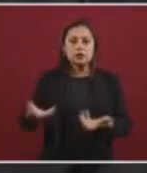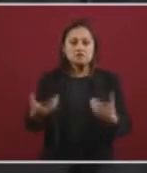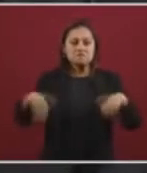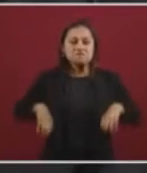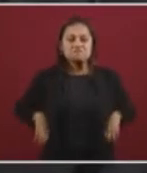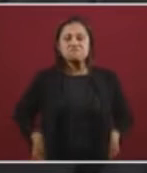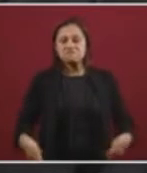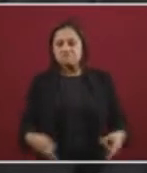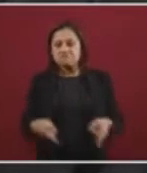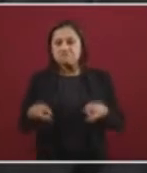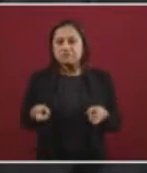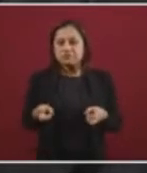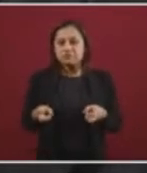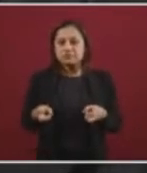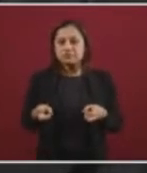a